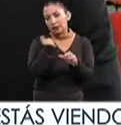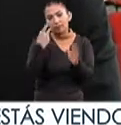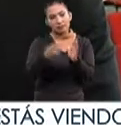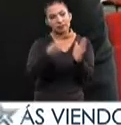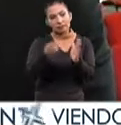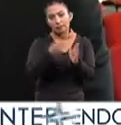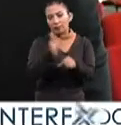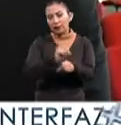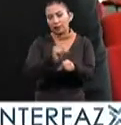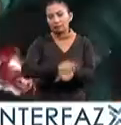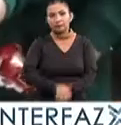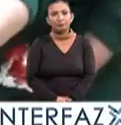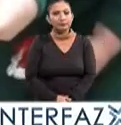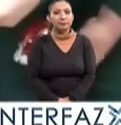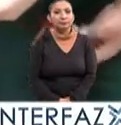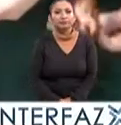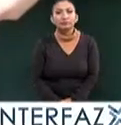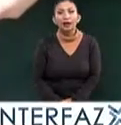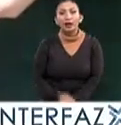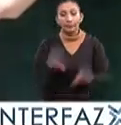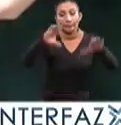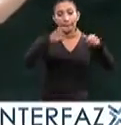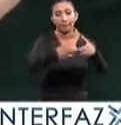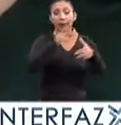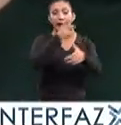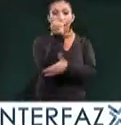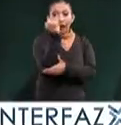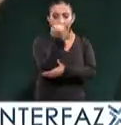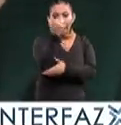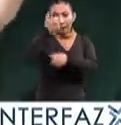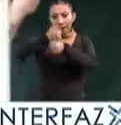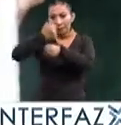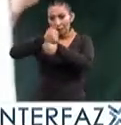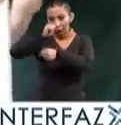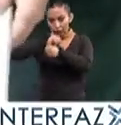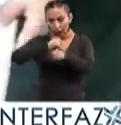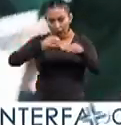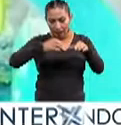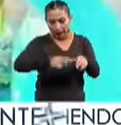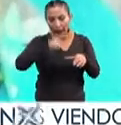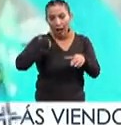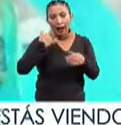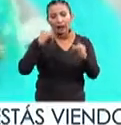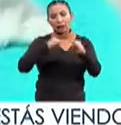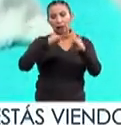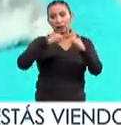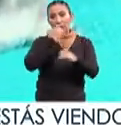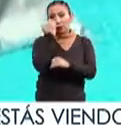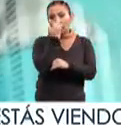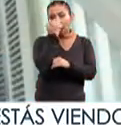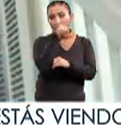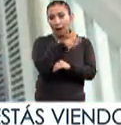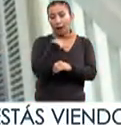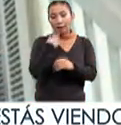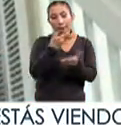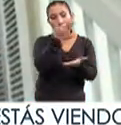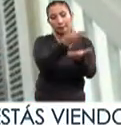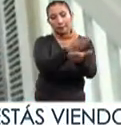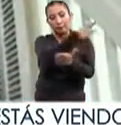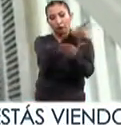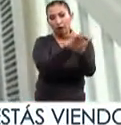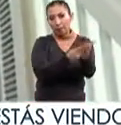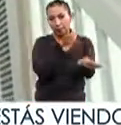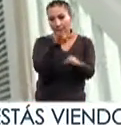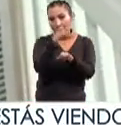manera cotidiana en las escuelas. En las categorías preescolar, primaria y secundaria, instituciones educativas presentaron un plan